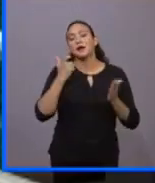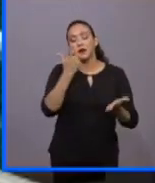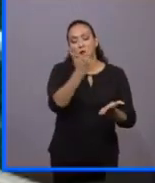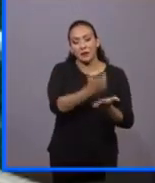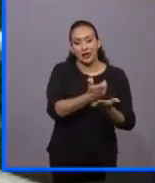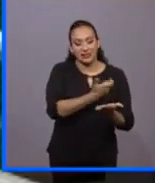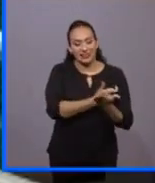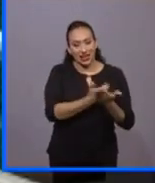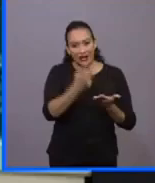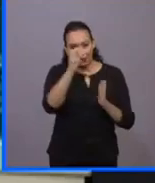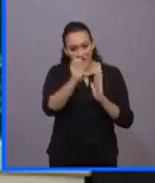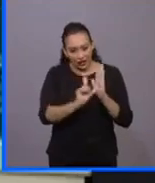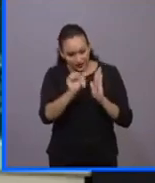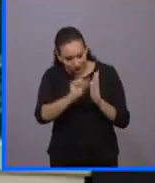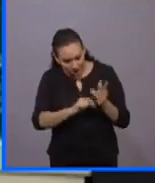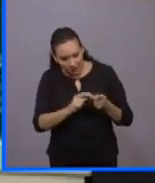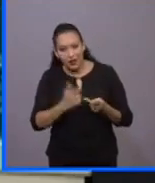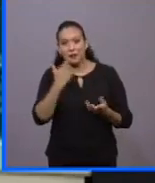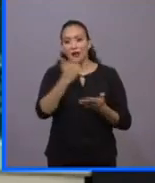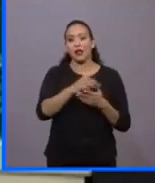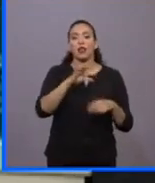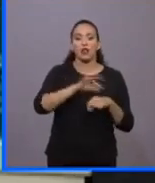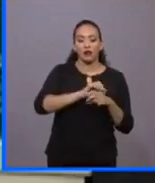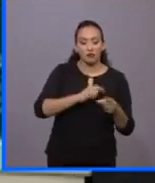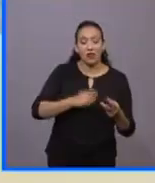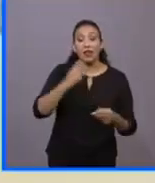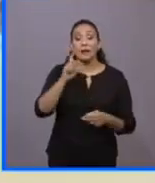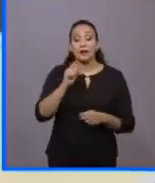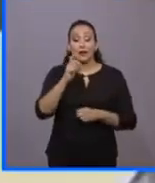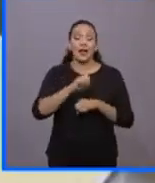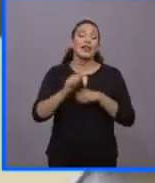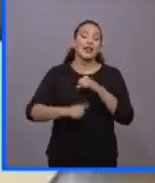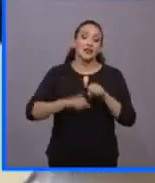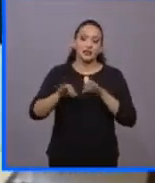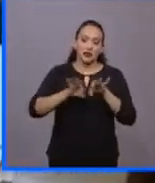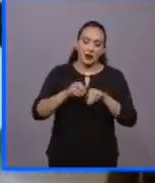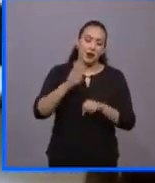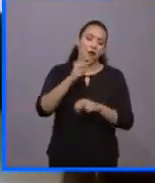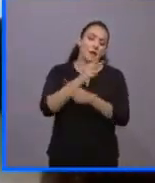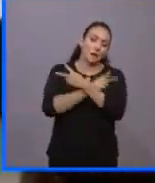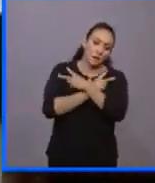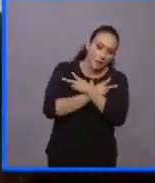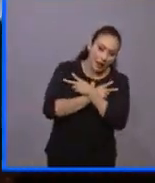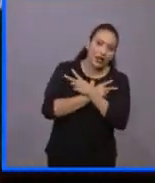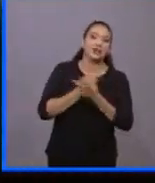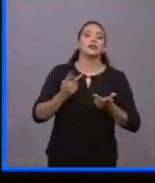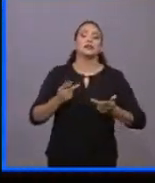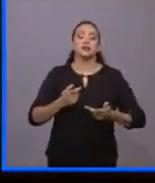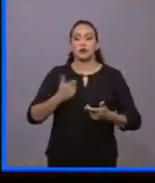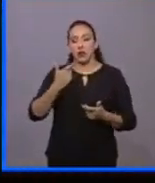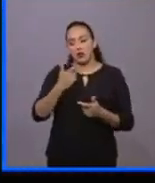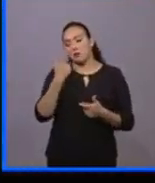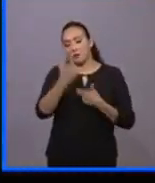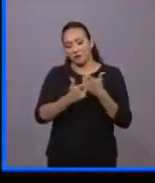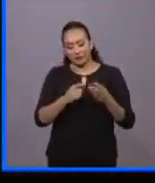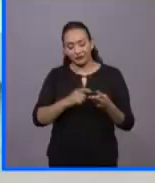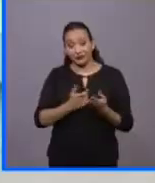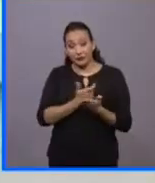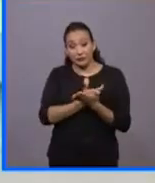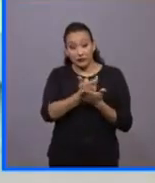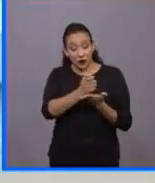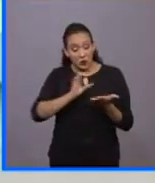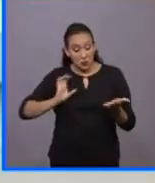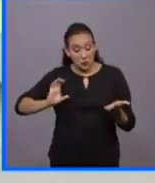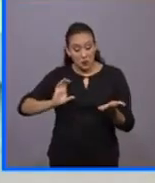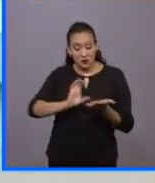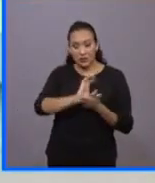de salario integrado y 20 días por año de trabajo, vacaciones y primas vacacionales. Liquidaciones que, de